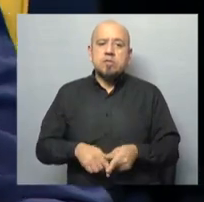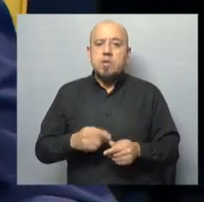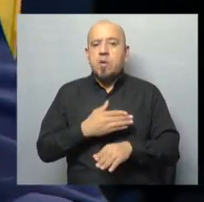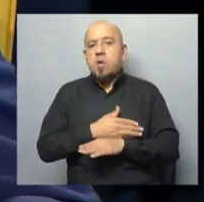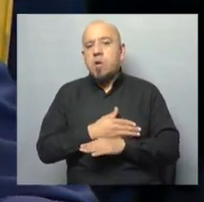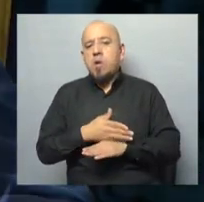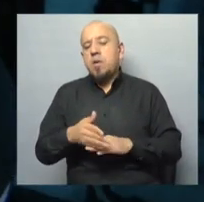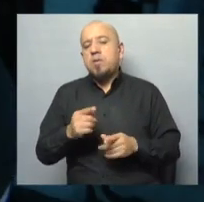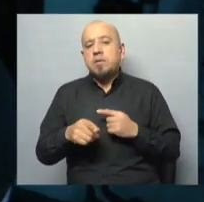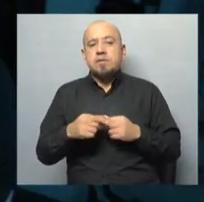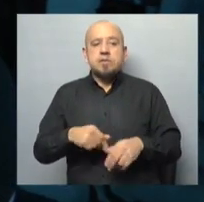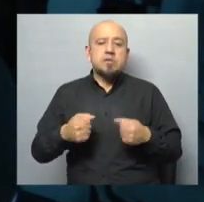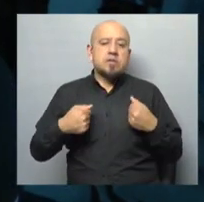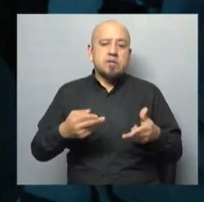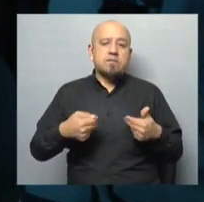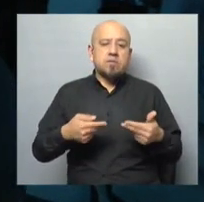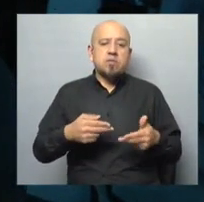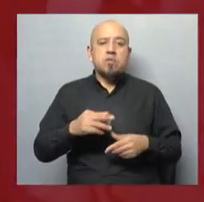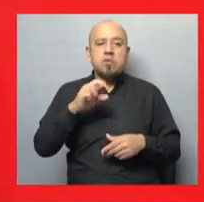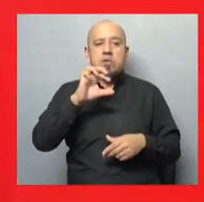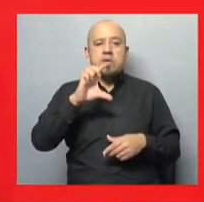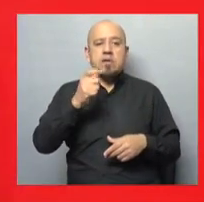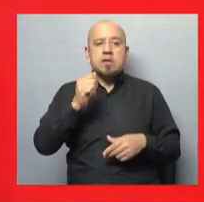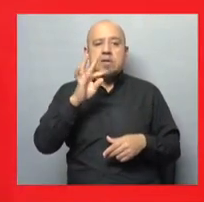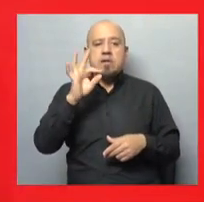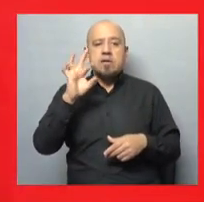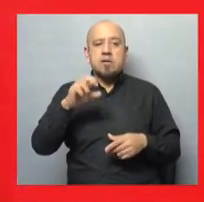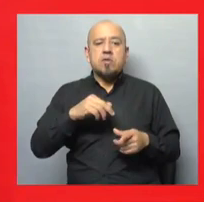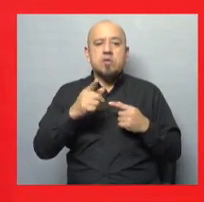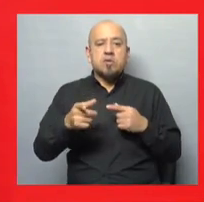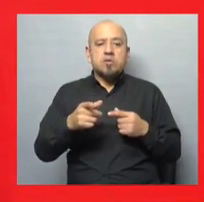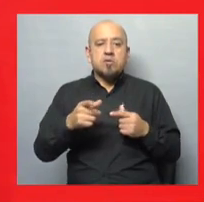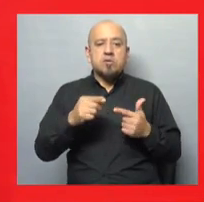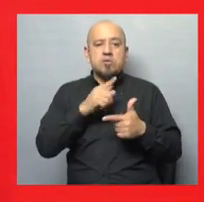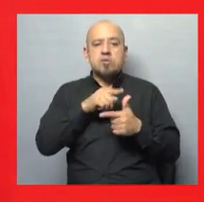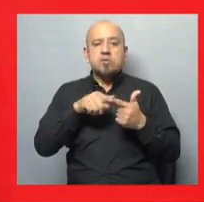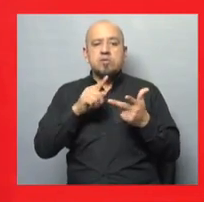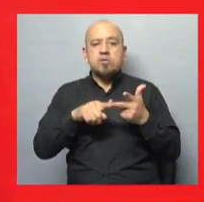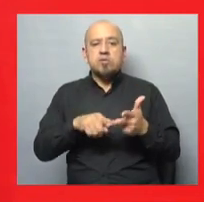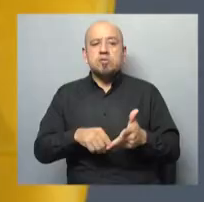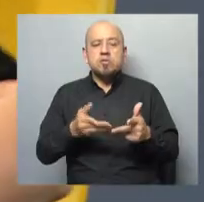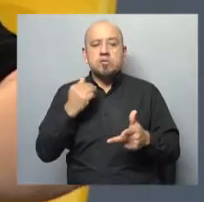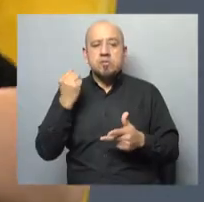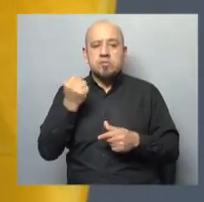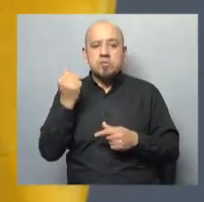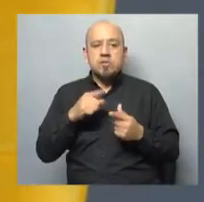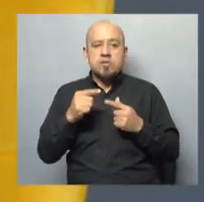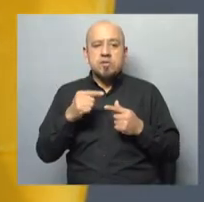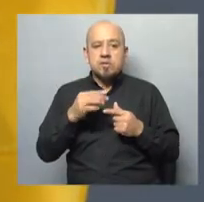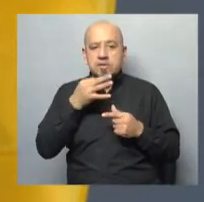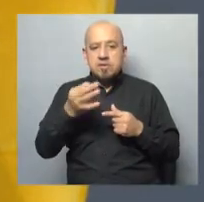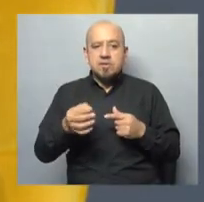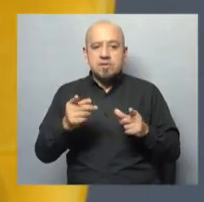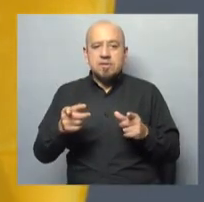en el fútbol el relato de la publicidad que hice las